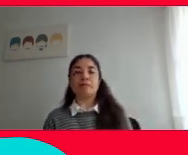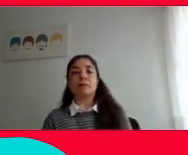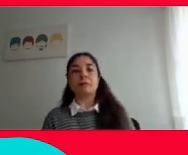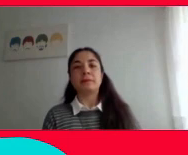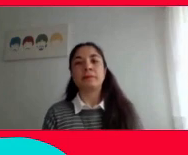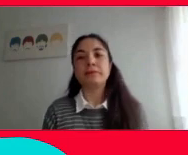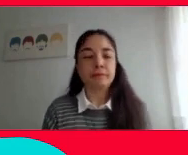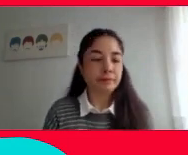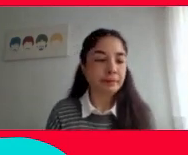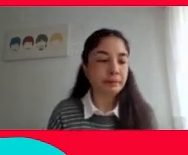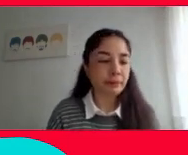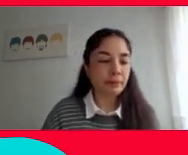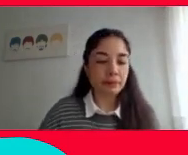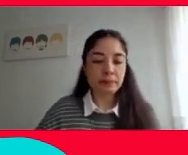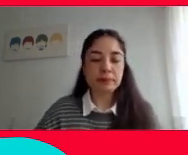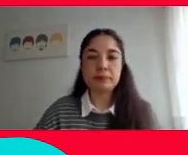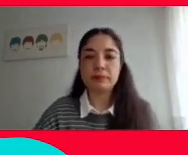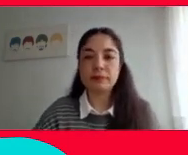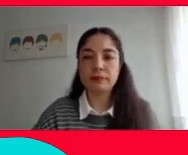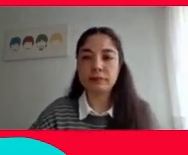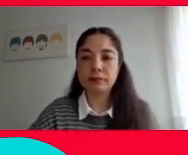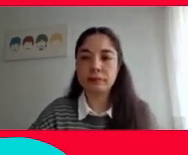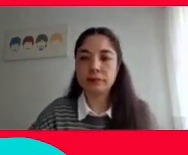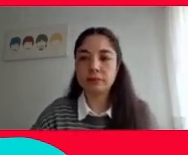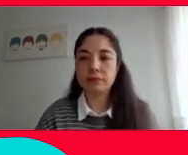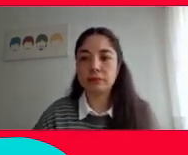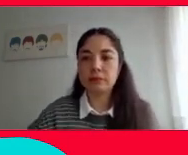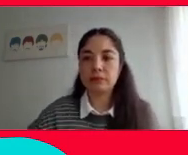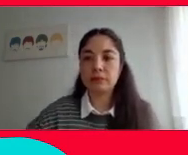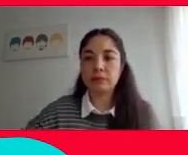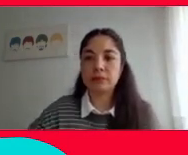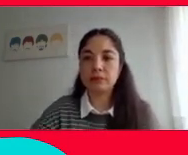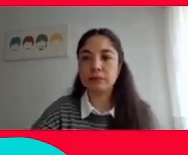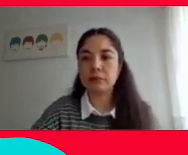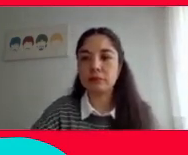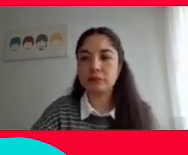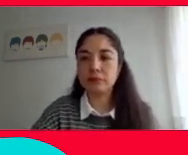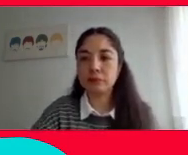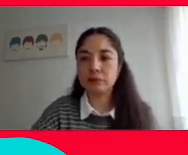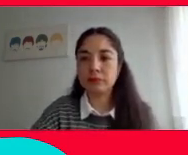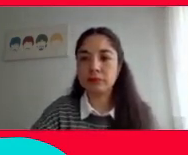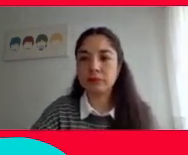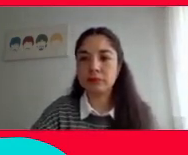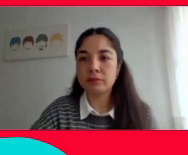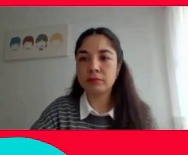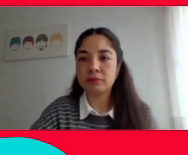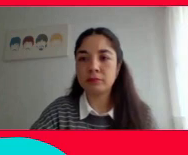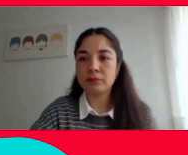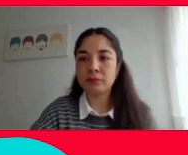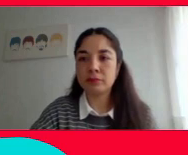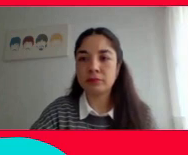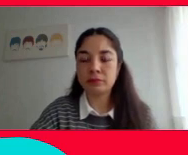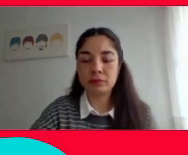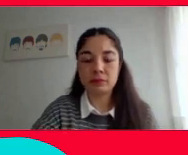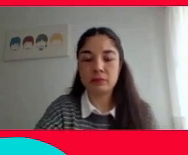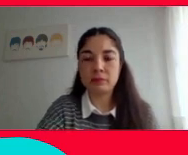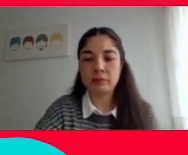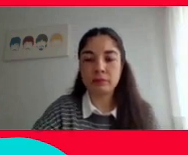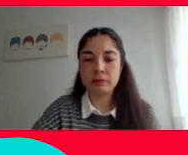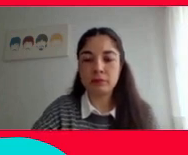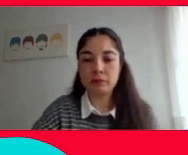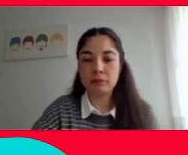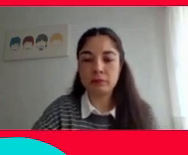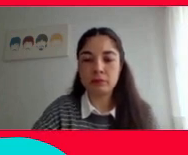No hay un pasaporte de virus que le diga, no, usted no va a entrar, usted sí va a entrar. Lo que nosotros tenemos que hacer es tomar acciones para